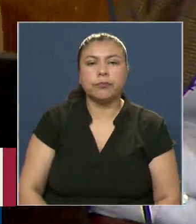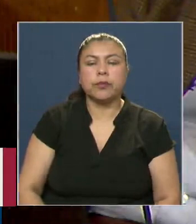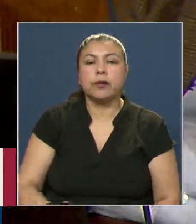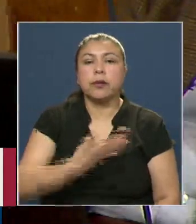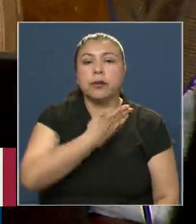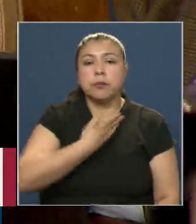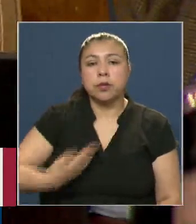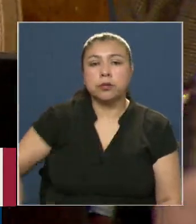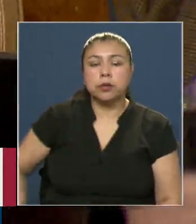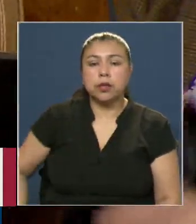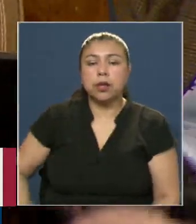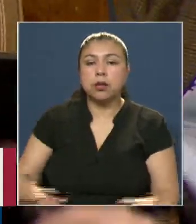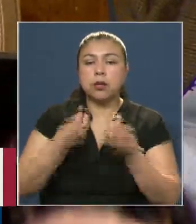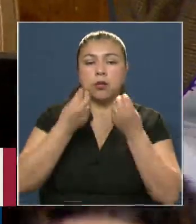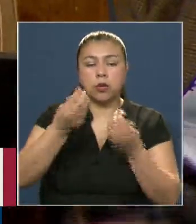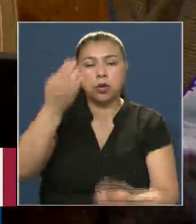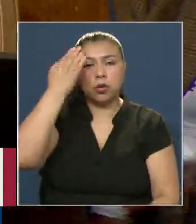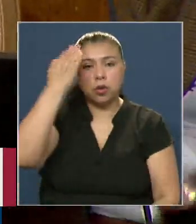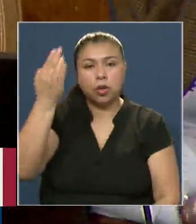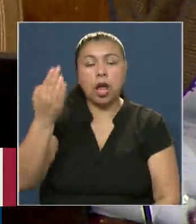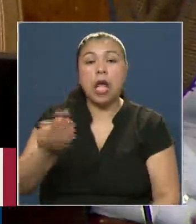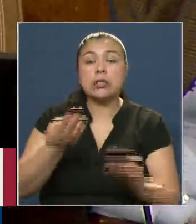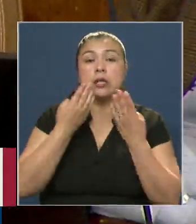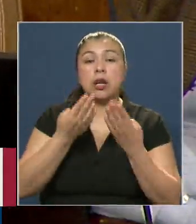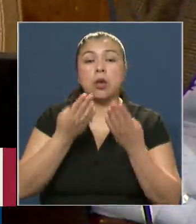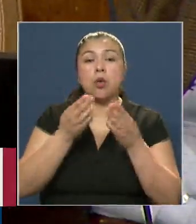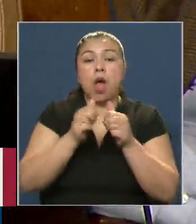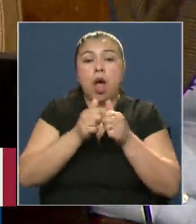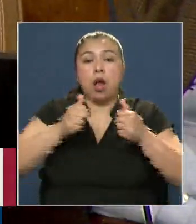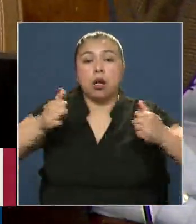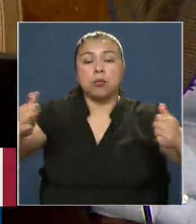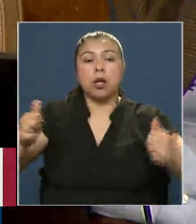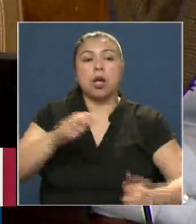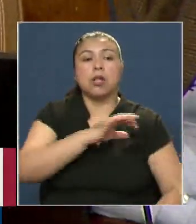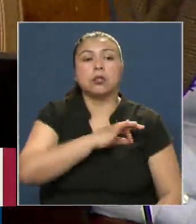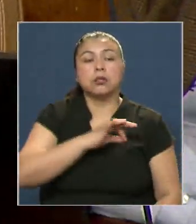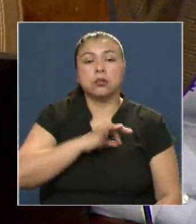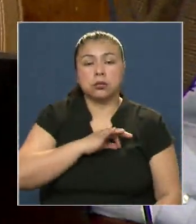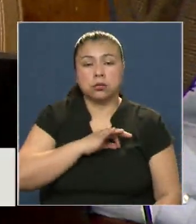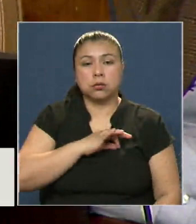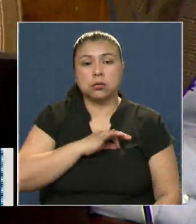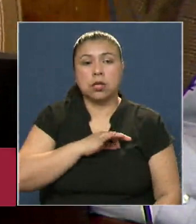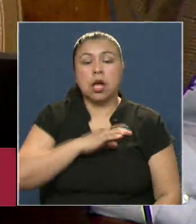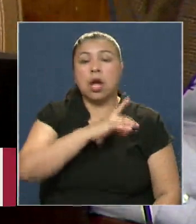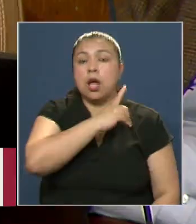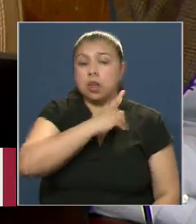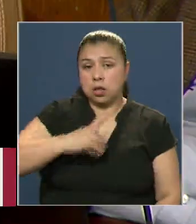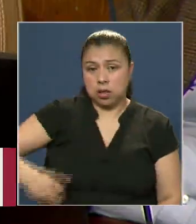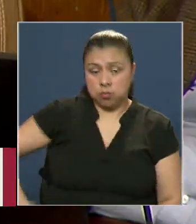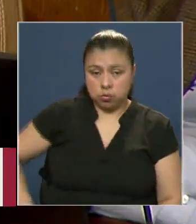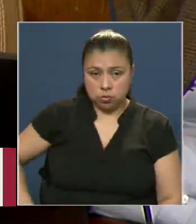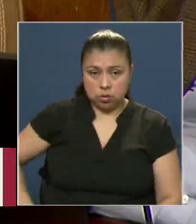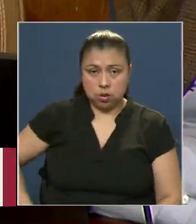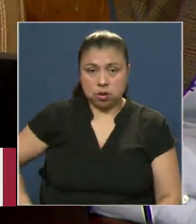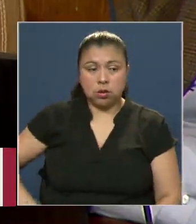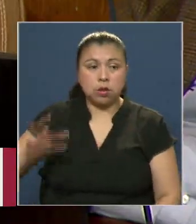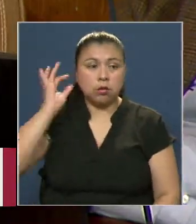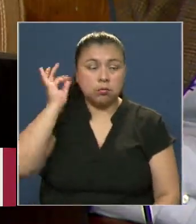Presidente, tenga usted buenos días. Saludar a la mesa, al señor ministro, a las colegas y colegas